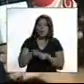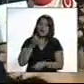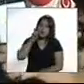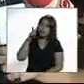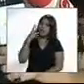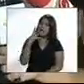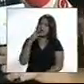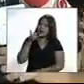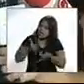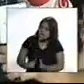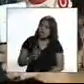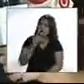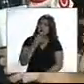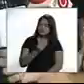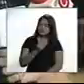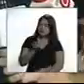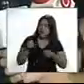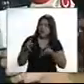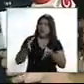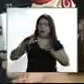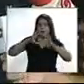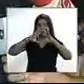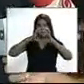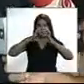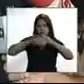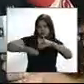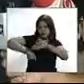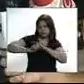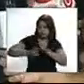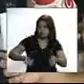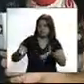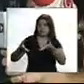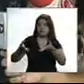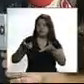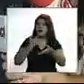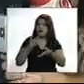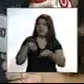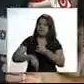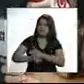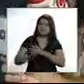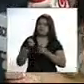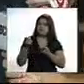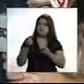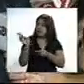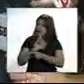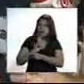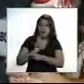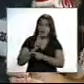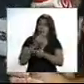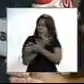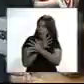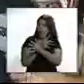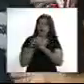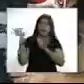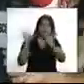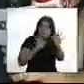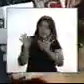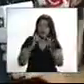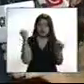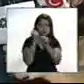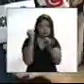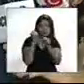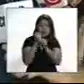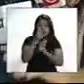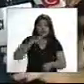entristece. Le lanza una pelota, un balón de fútbol en los pies y nos pone a la actividad diaria, nos pone a prepararnos en la batalla